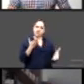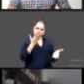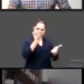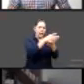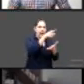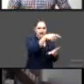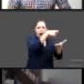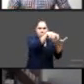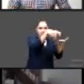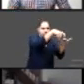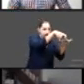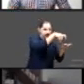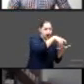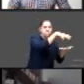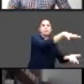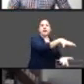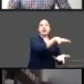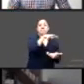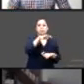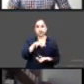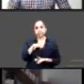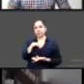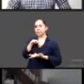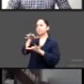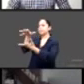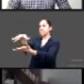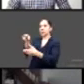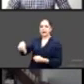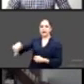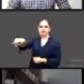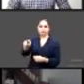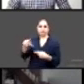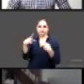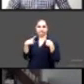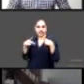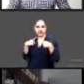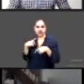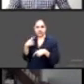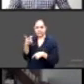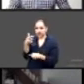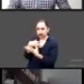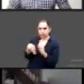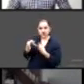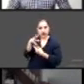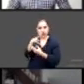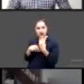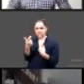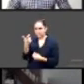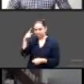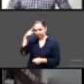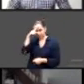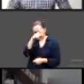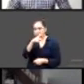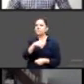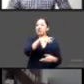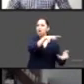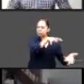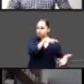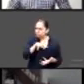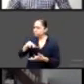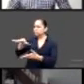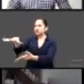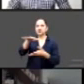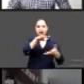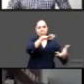a las familias que están padeciendo de hambre. Y esto está dando paso a una red más grande de comercialización solidaria bajo los